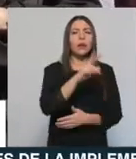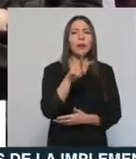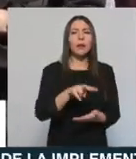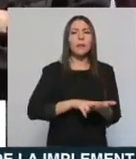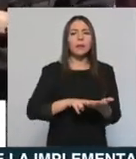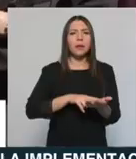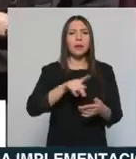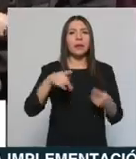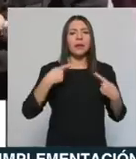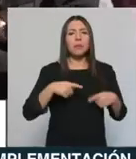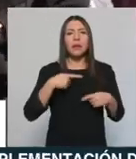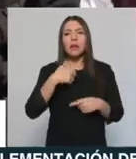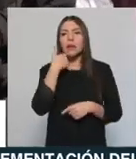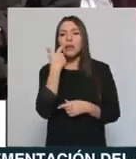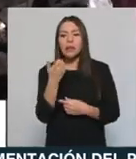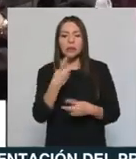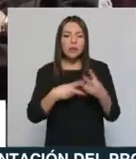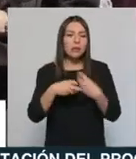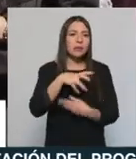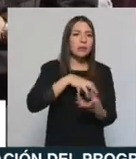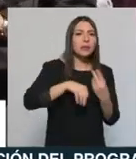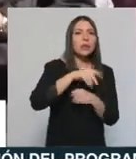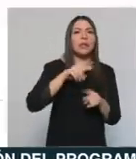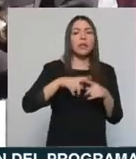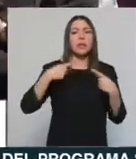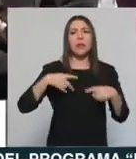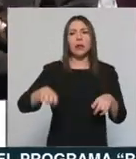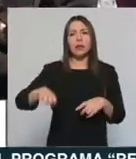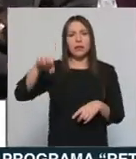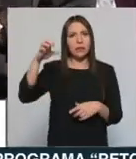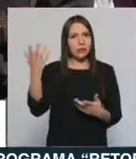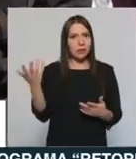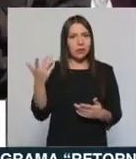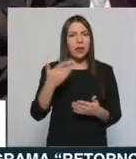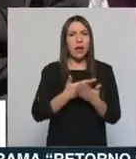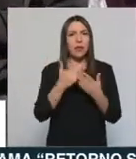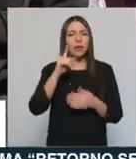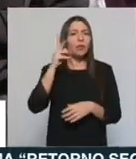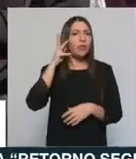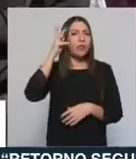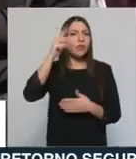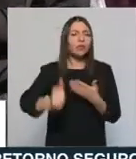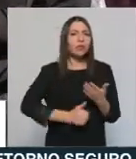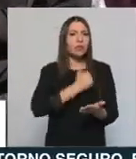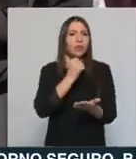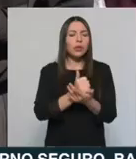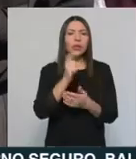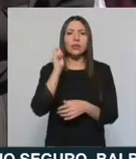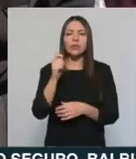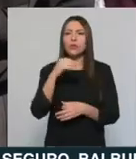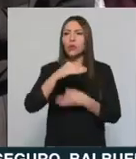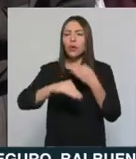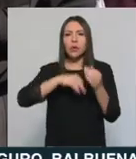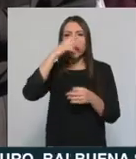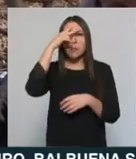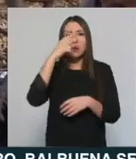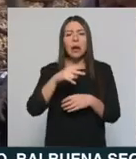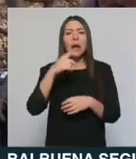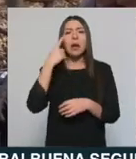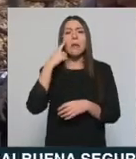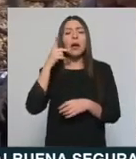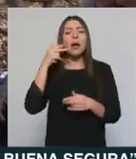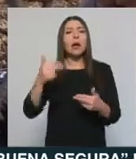se den cuenta de el tipo de ciudad que nos están dejando. Tampoco vamos a permitir que algo que es de todos los mexicanos se quede para unos